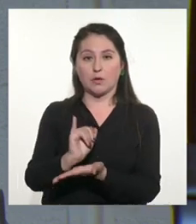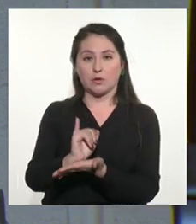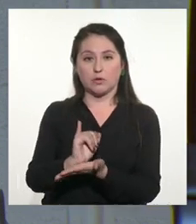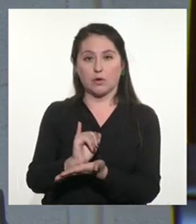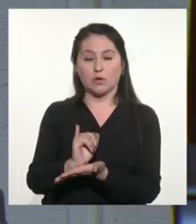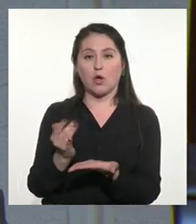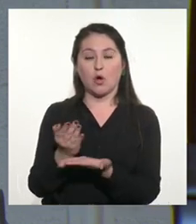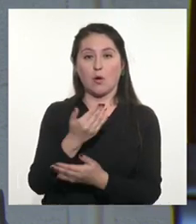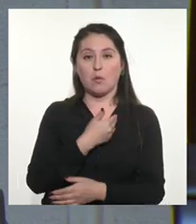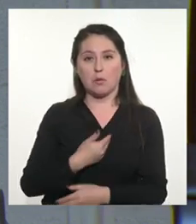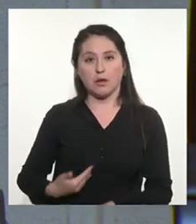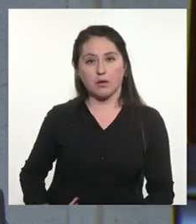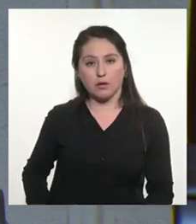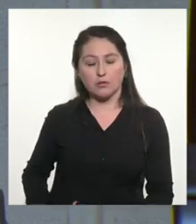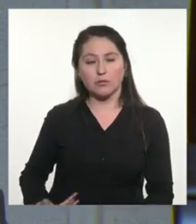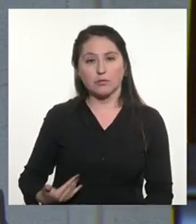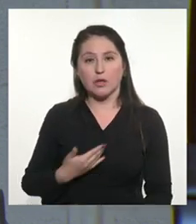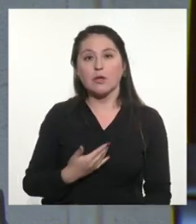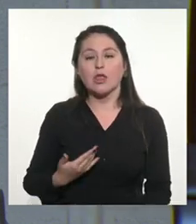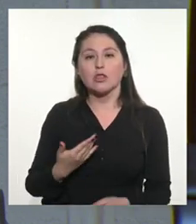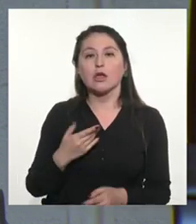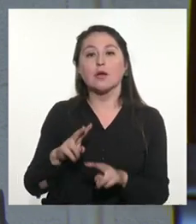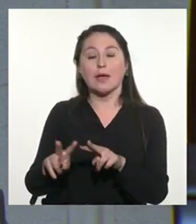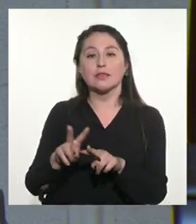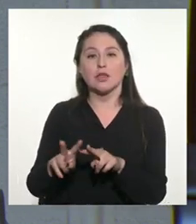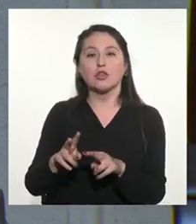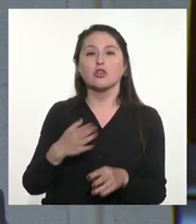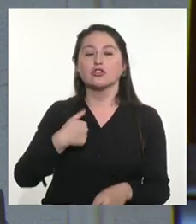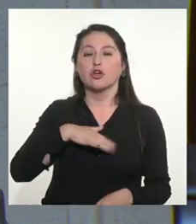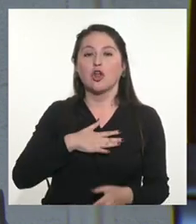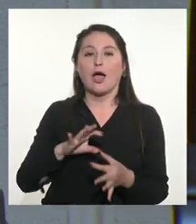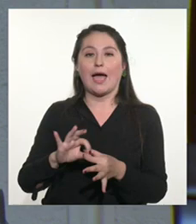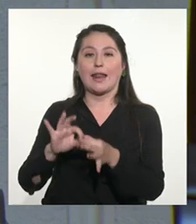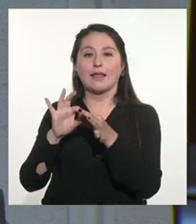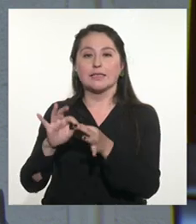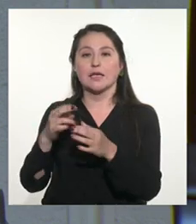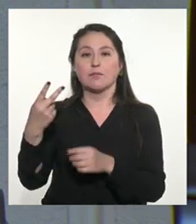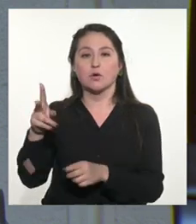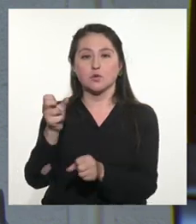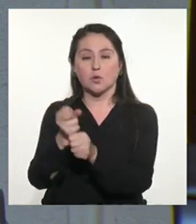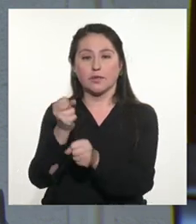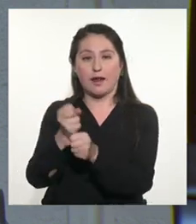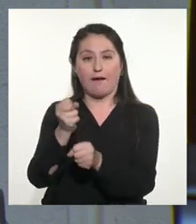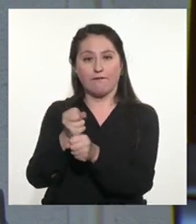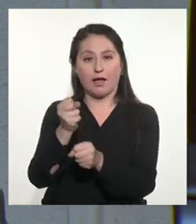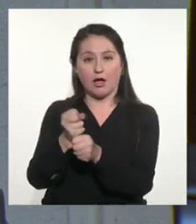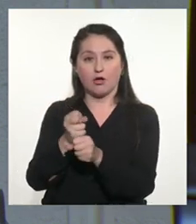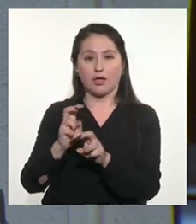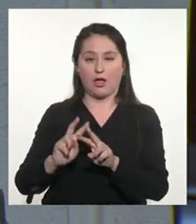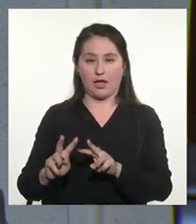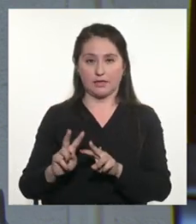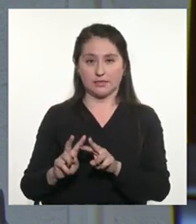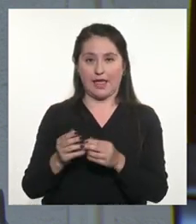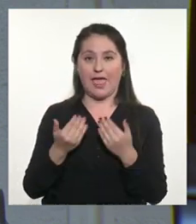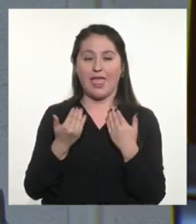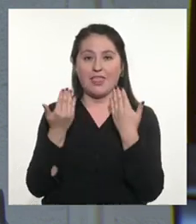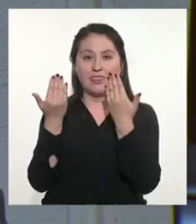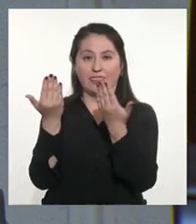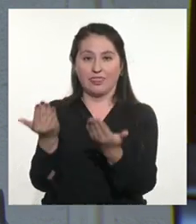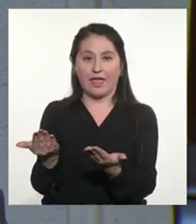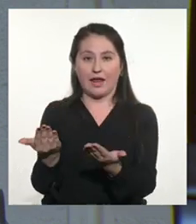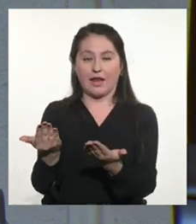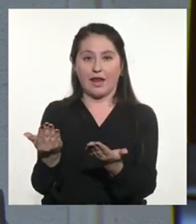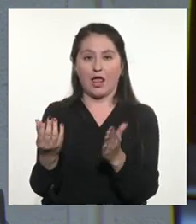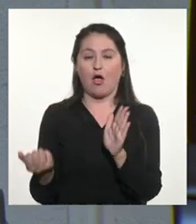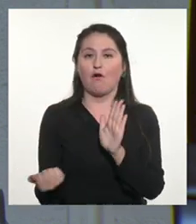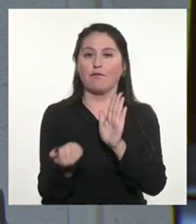nosotros agradecemos el trabajo tremendamente significativo importante que realizan que es darle la oficialidad los textos